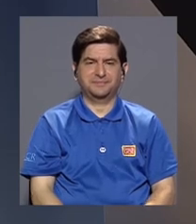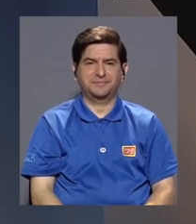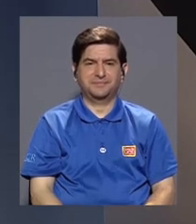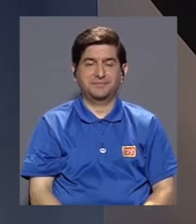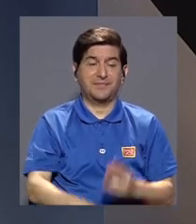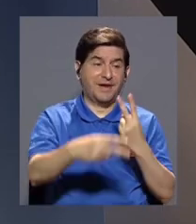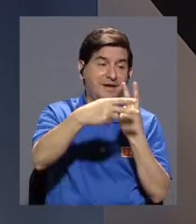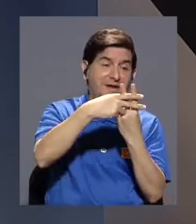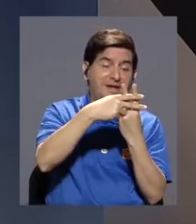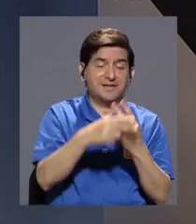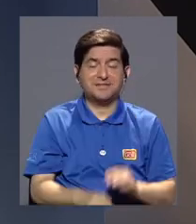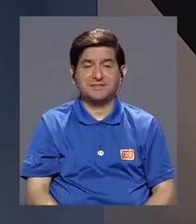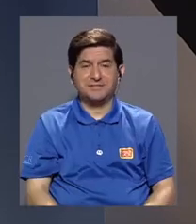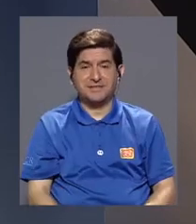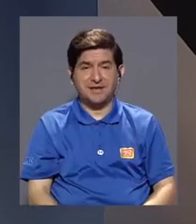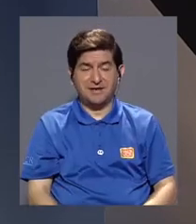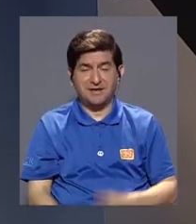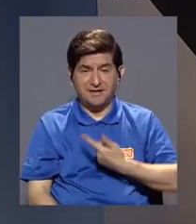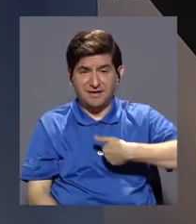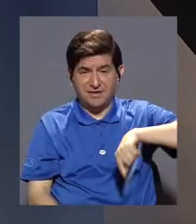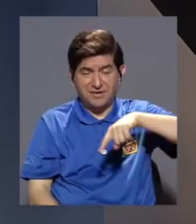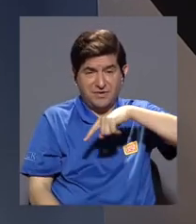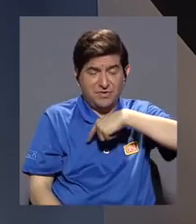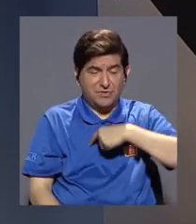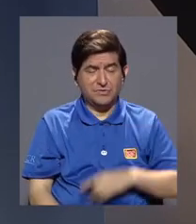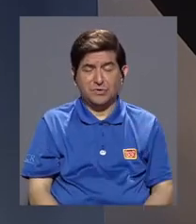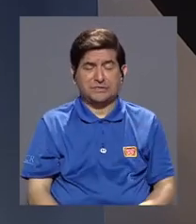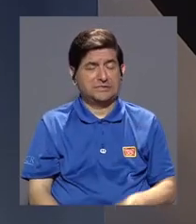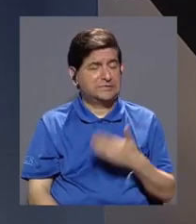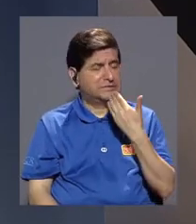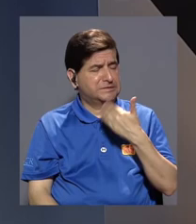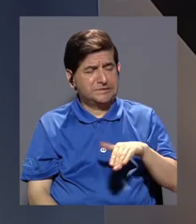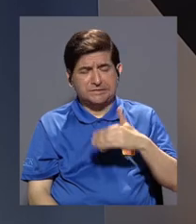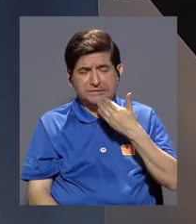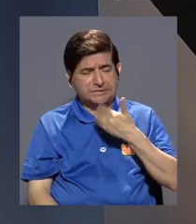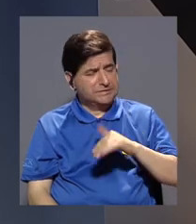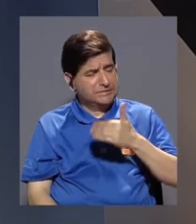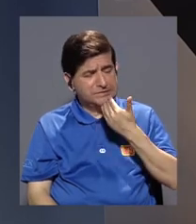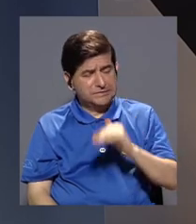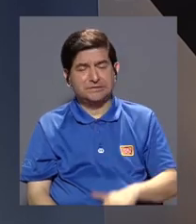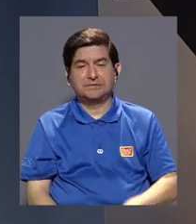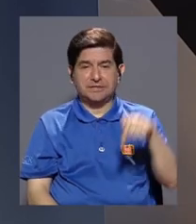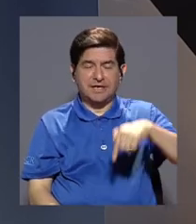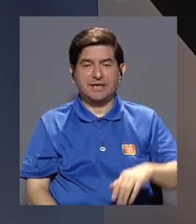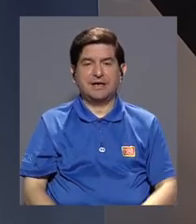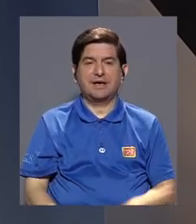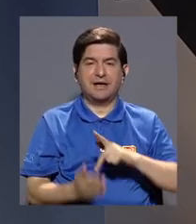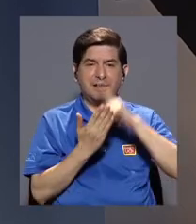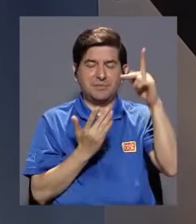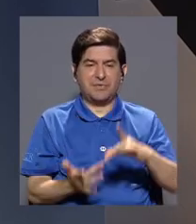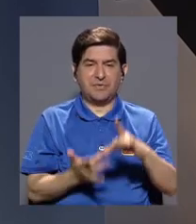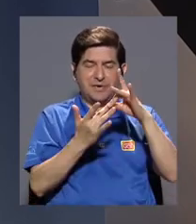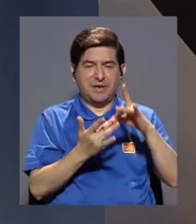El hashtag sería estamos muy, muy, muy jodidos. Acá, en Especiales